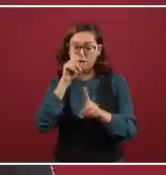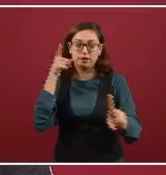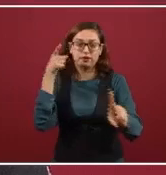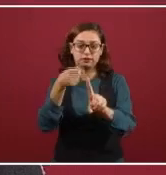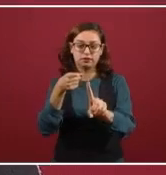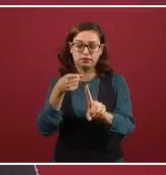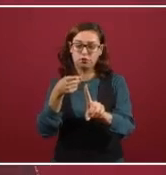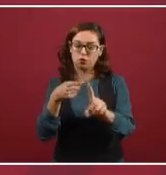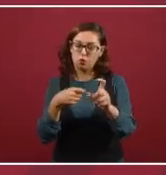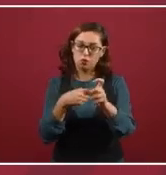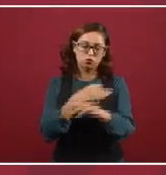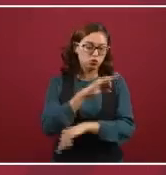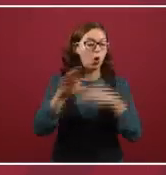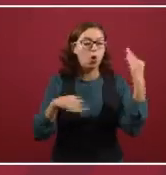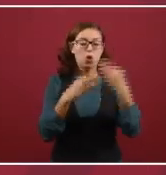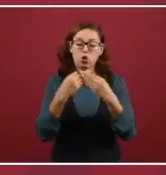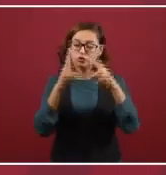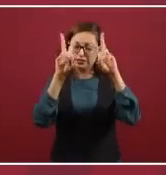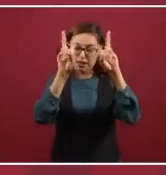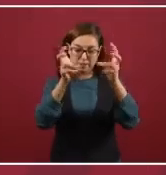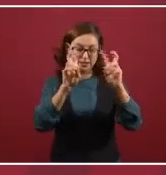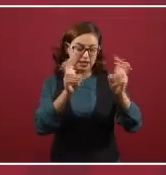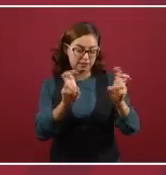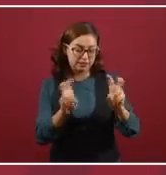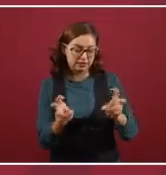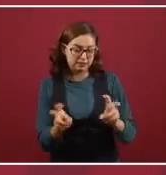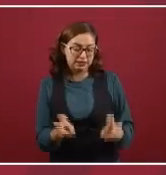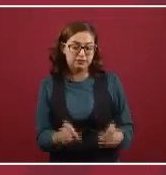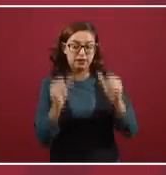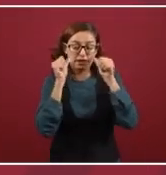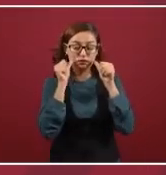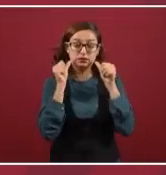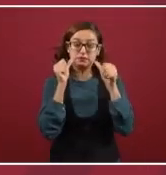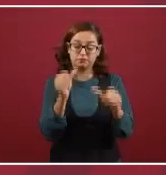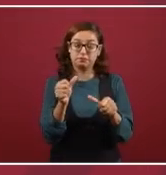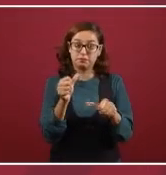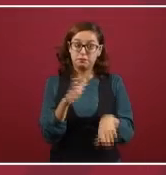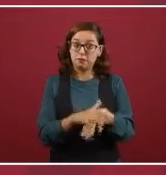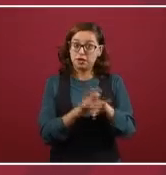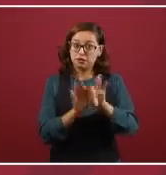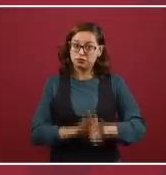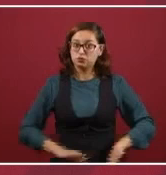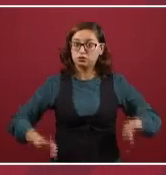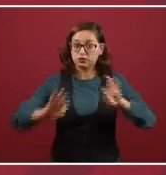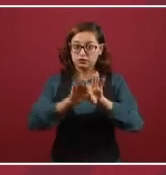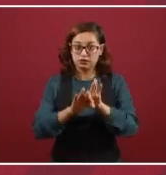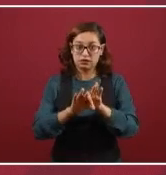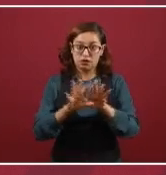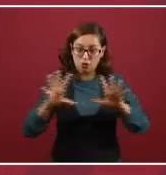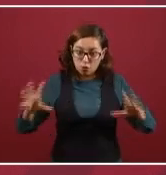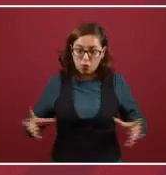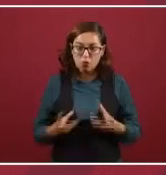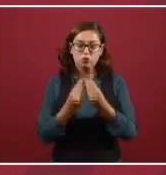atender todos los temas y buscar un acuerdo en general entre